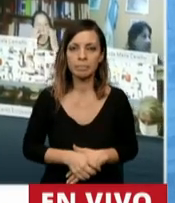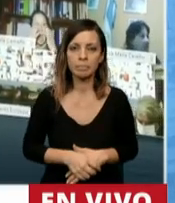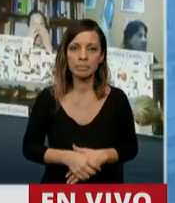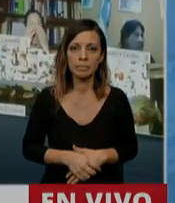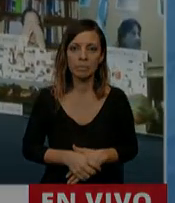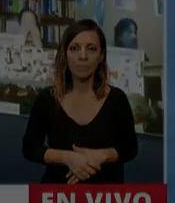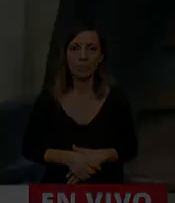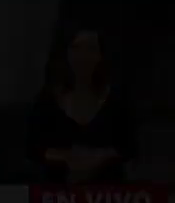Gracias, diputado.